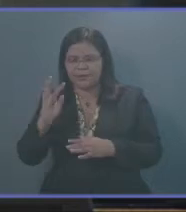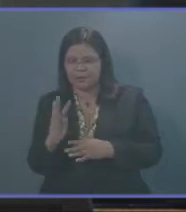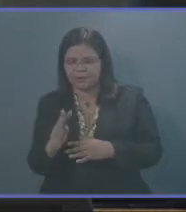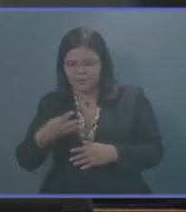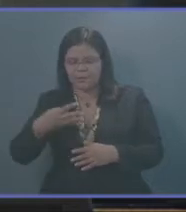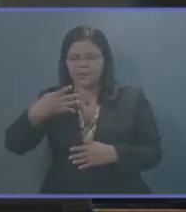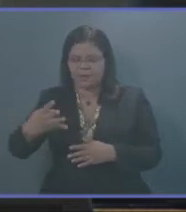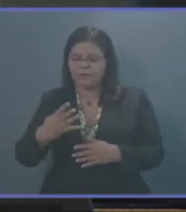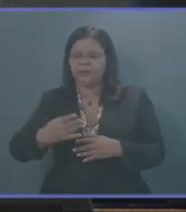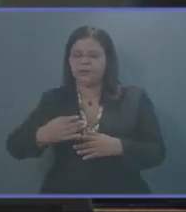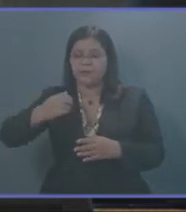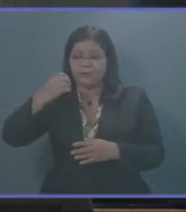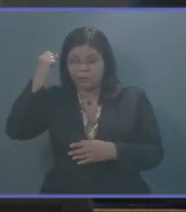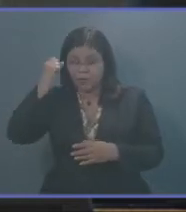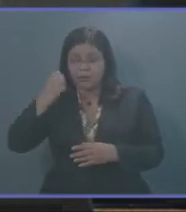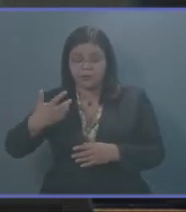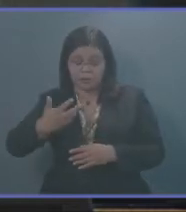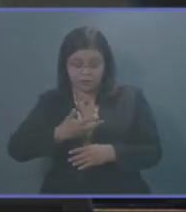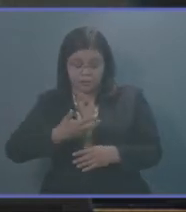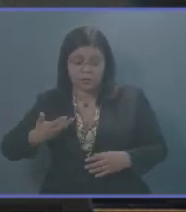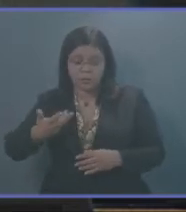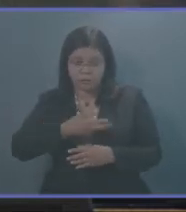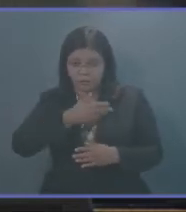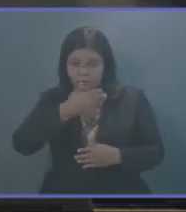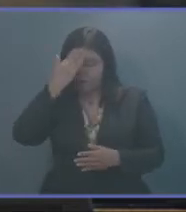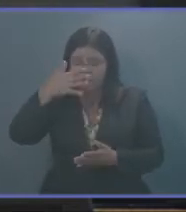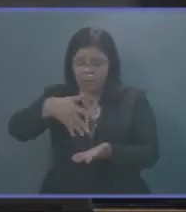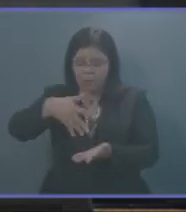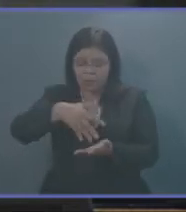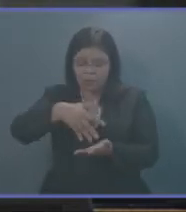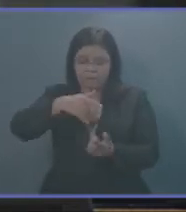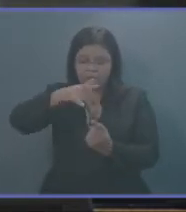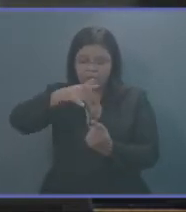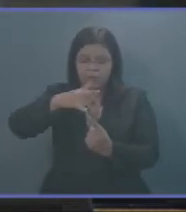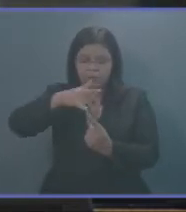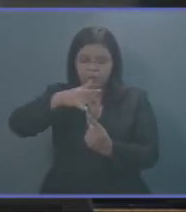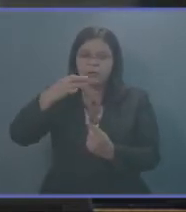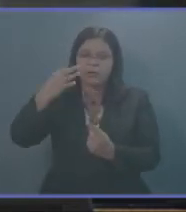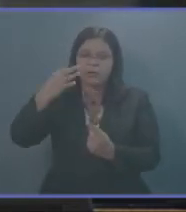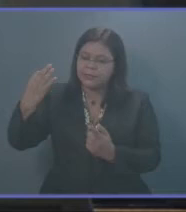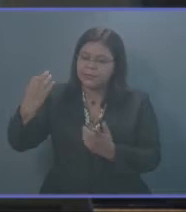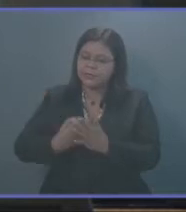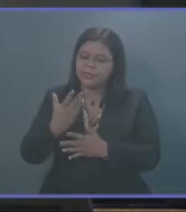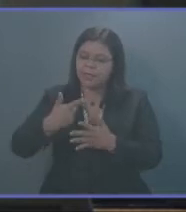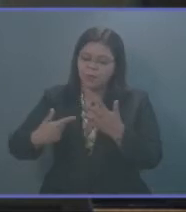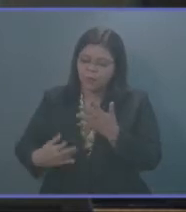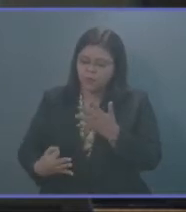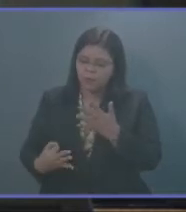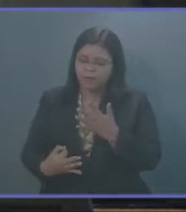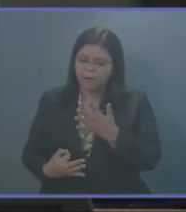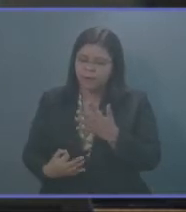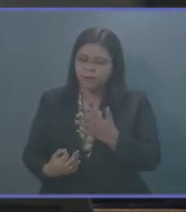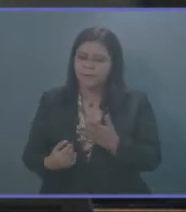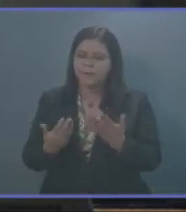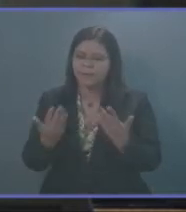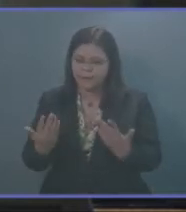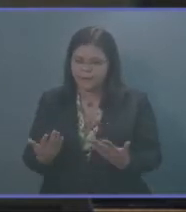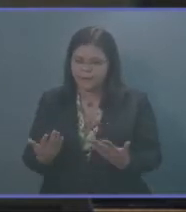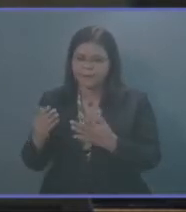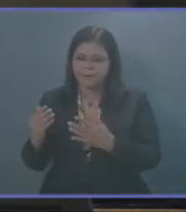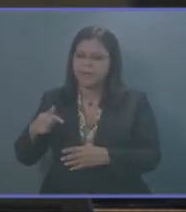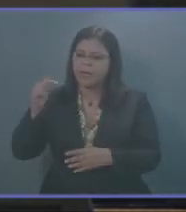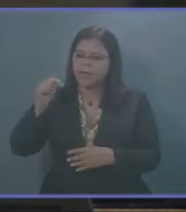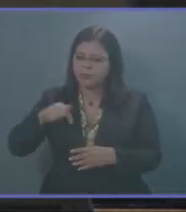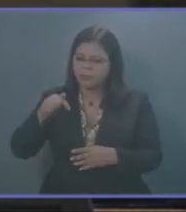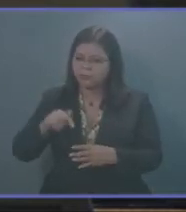a los intereses del municipio de Ilopango, departamento de San Salvador, decretar una nueva ley que actualice la ley de impuestos